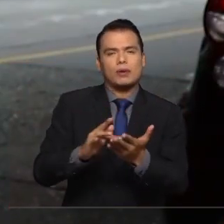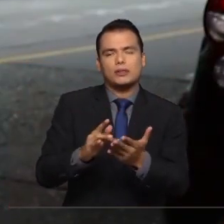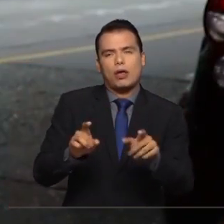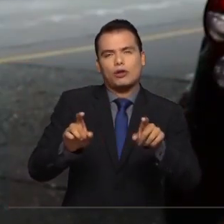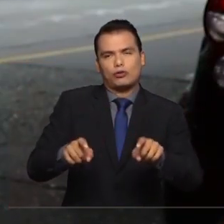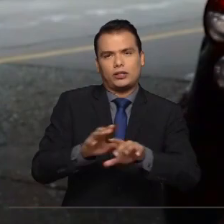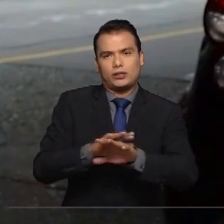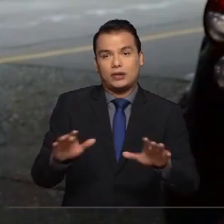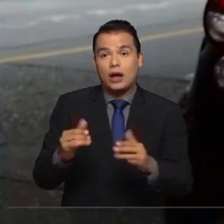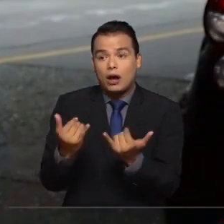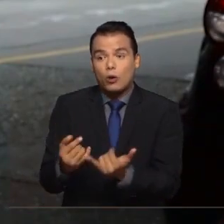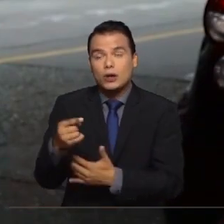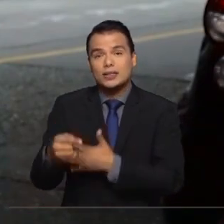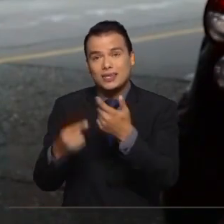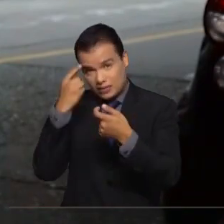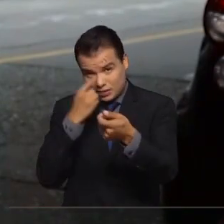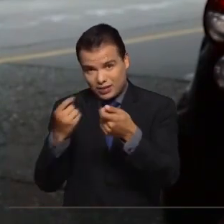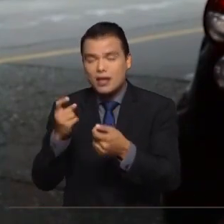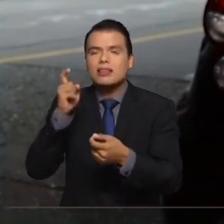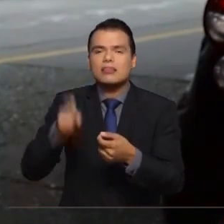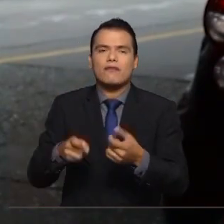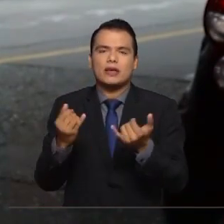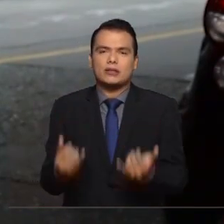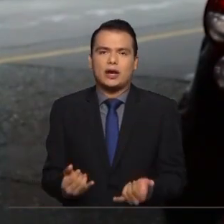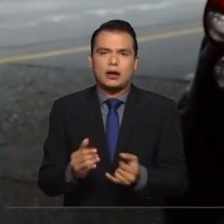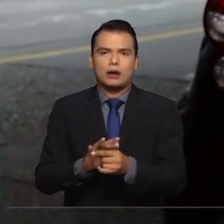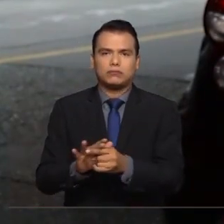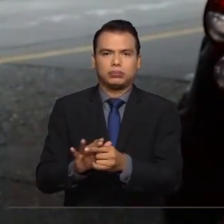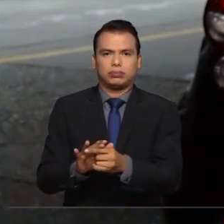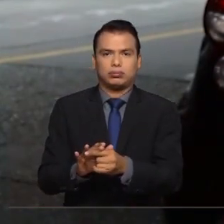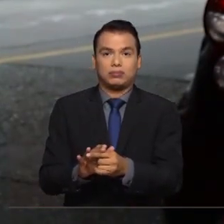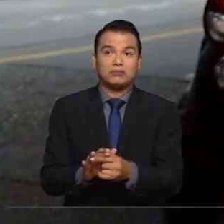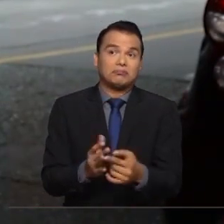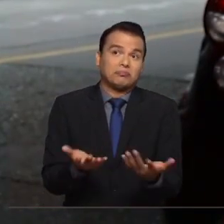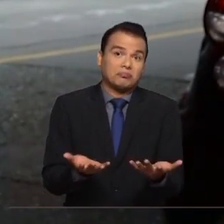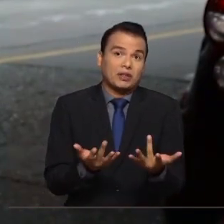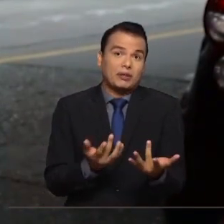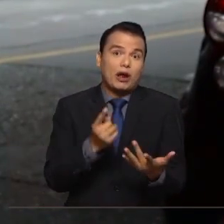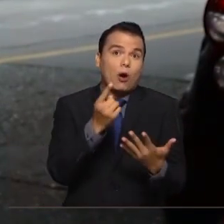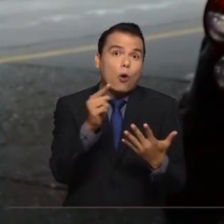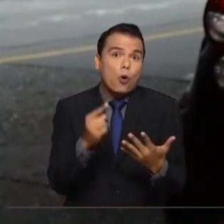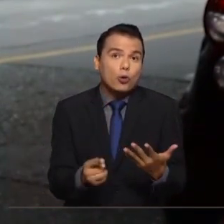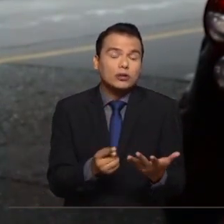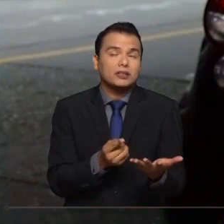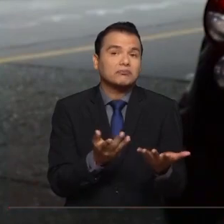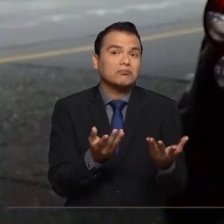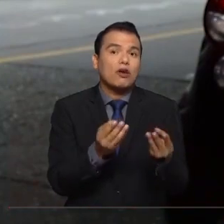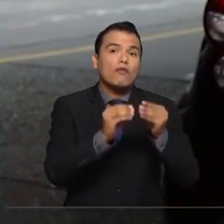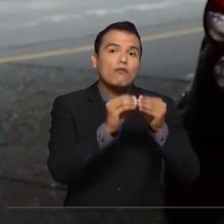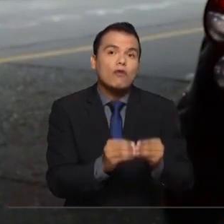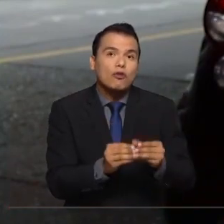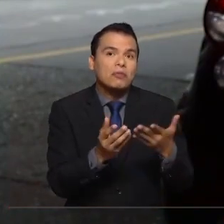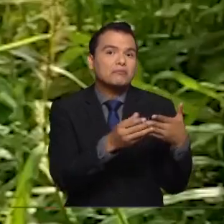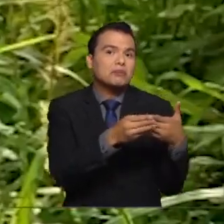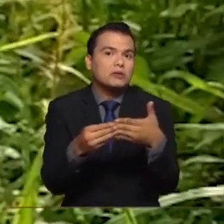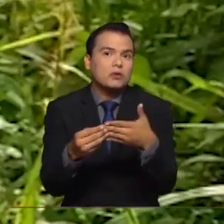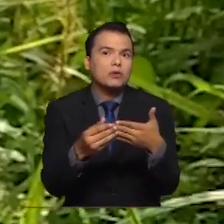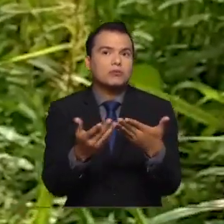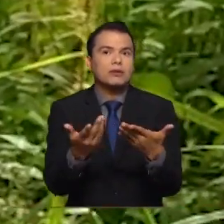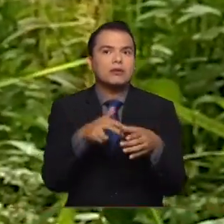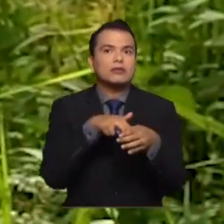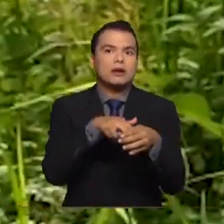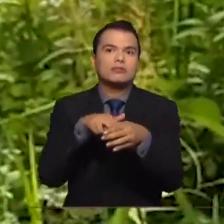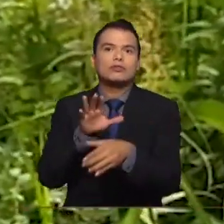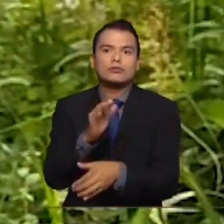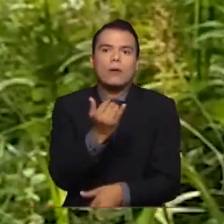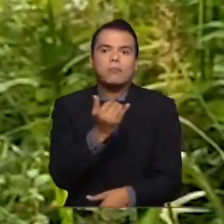cumplimiento, mientras se garantizan nuevas vías que permitan el transporte de carga y que estarán en funcionamiento en 30 días. Mientras